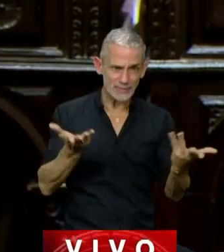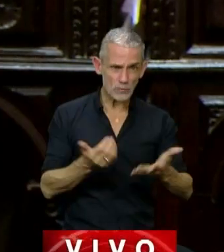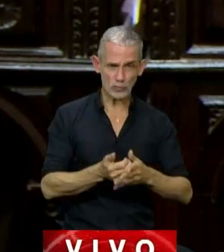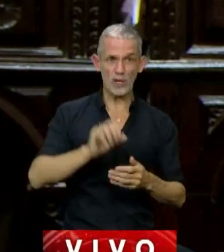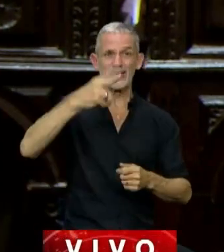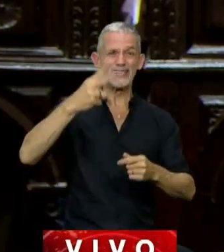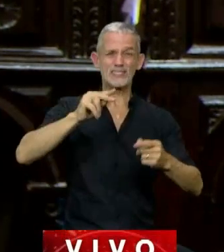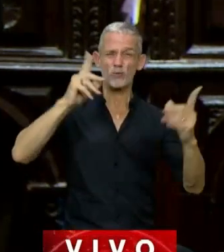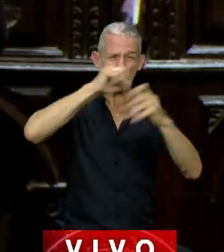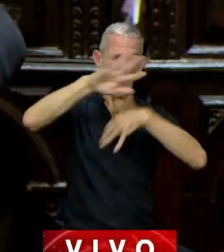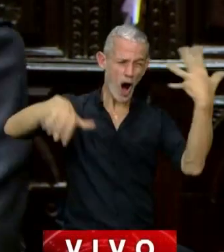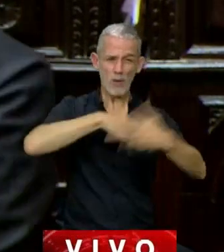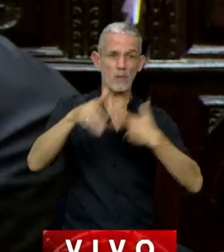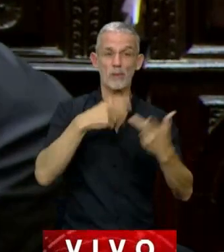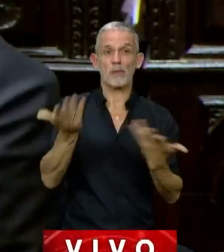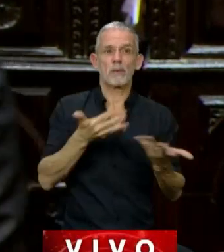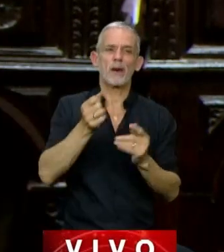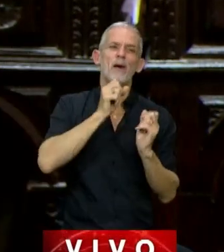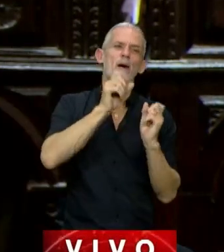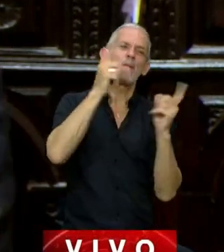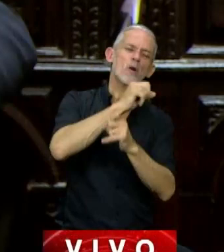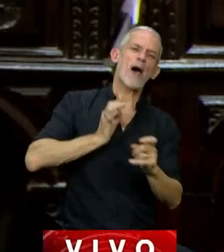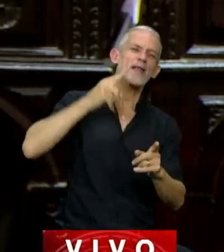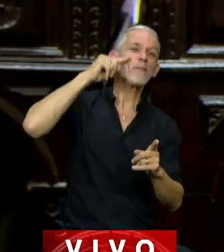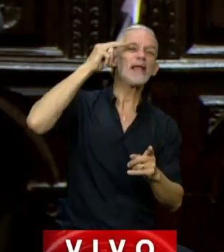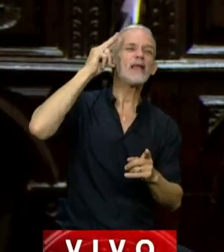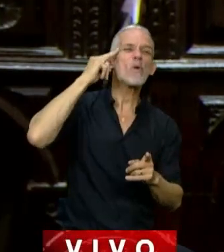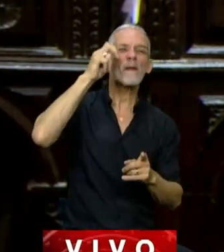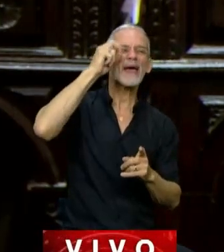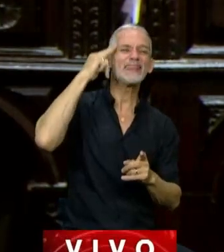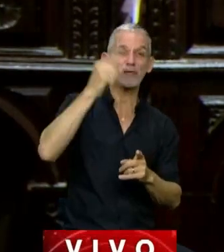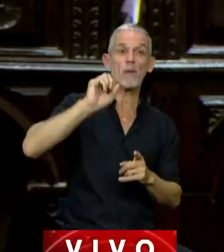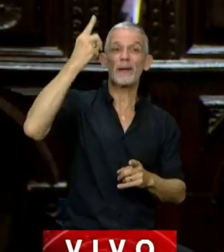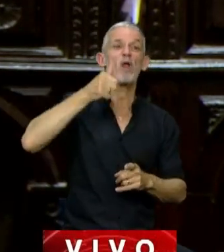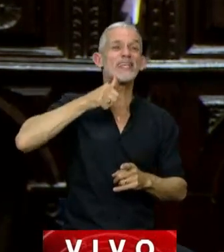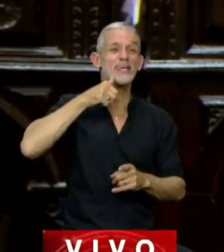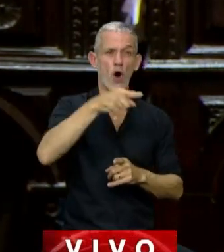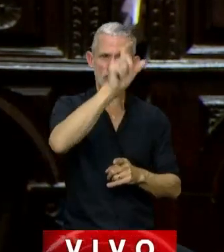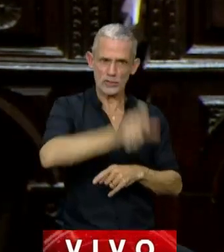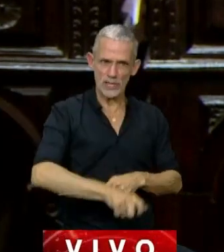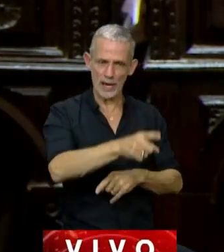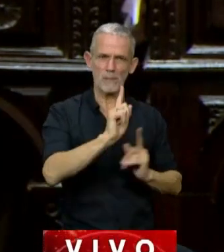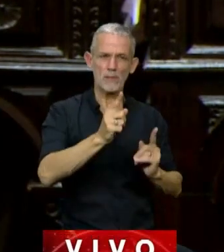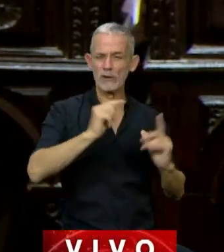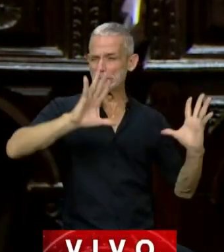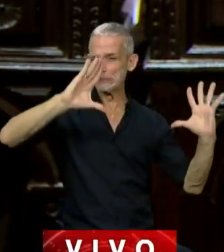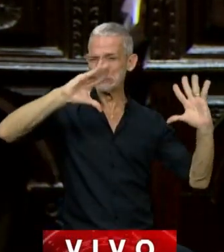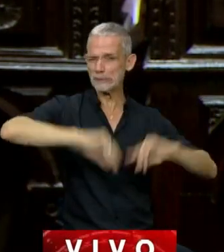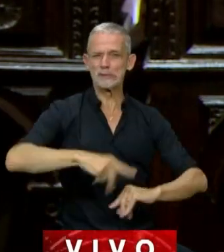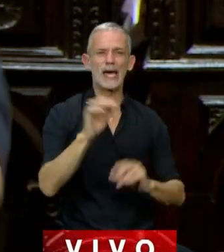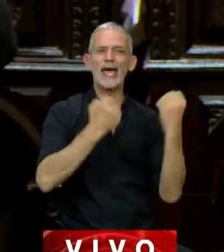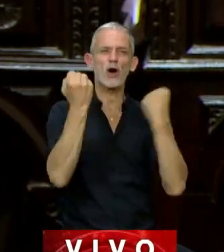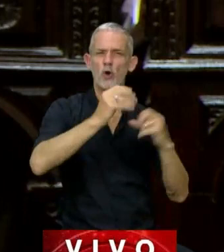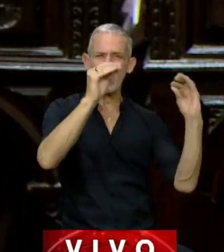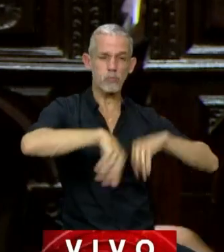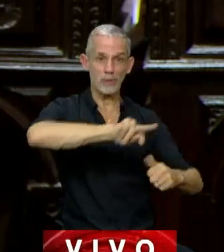la segunda crisis más importante después de la crisis del 29. La primera le tocó a Hipólito Yrigoyen, la gran recesión o depresión.